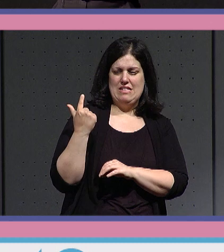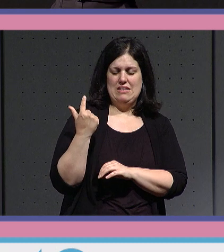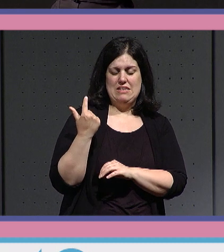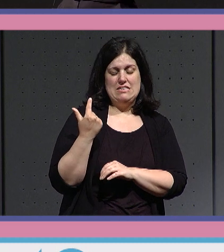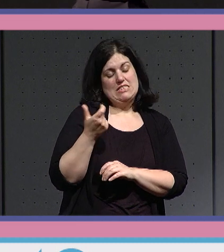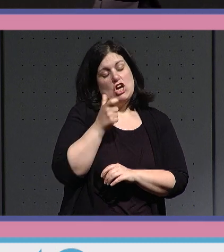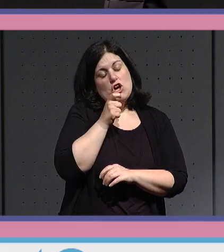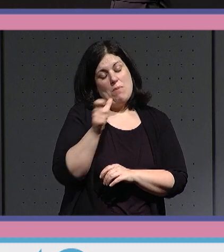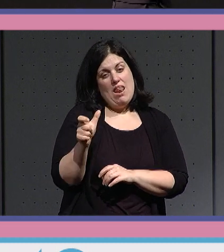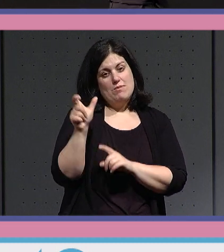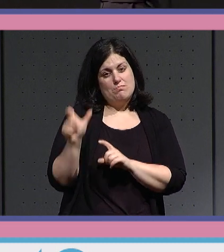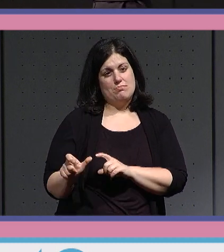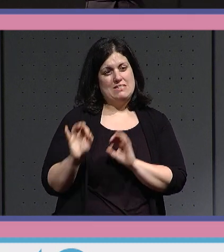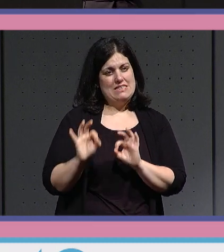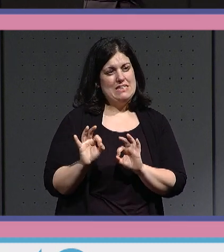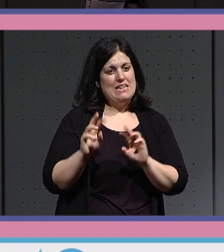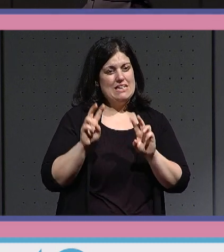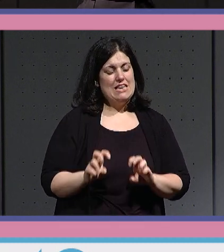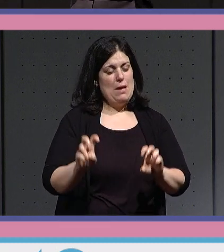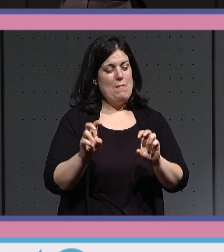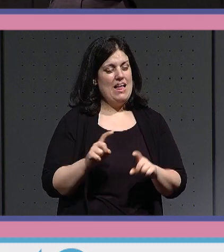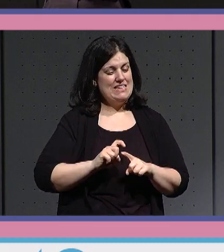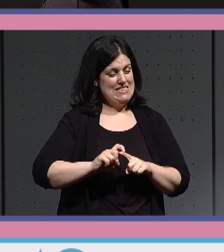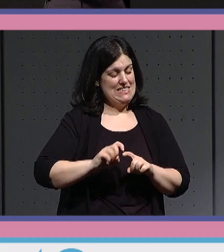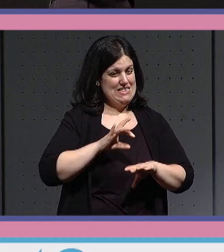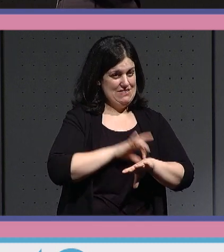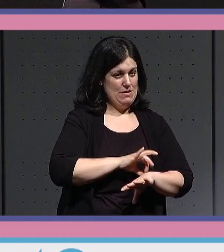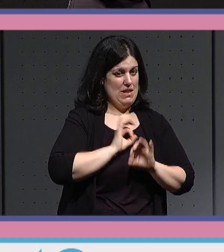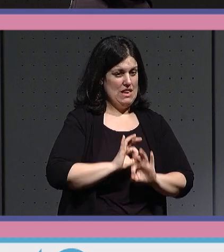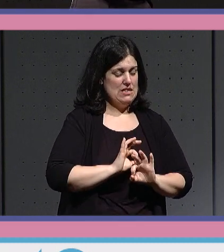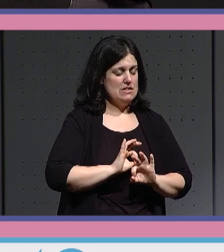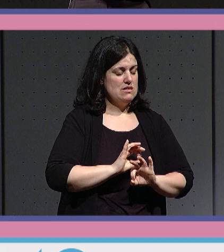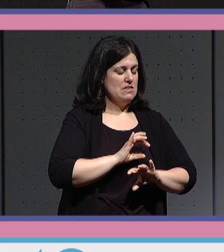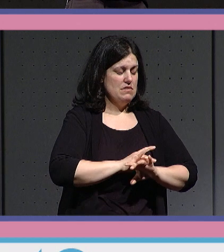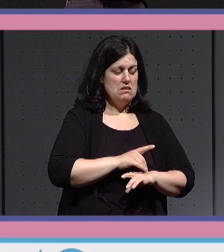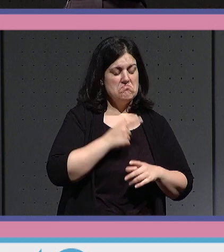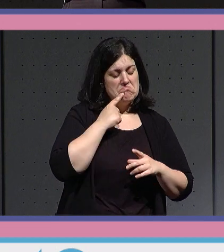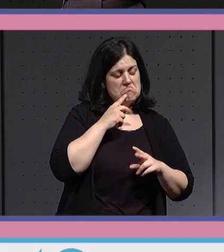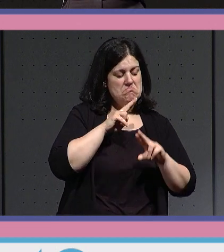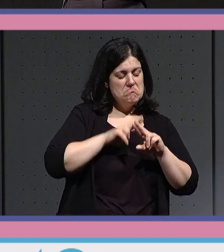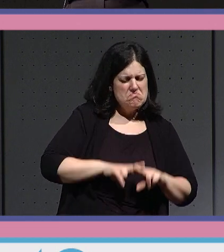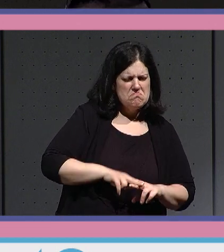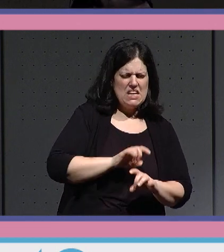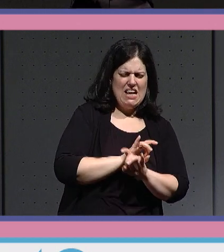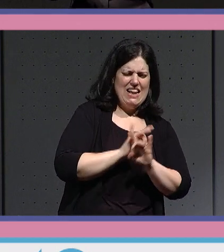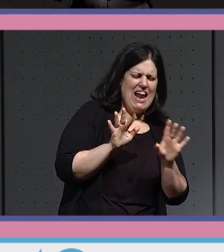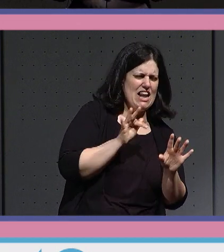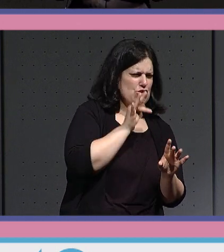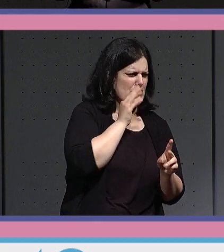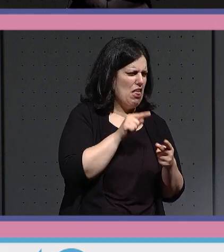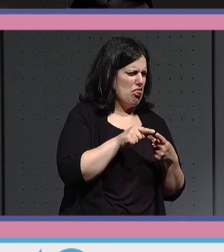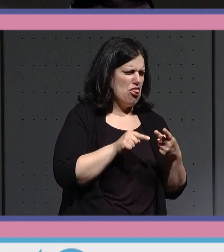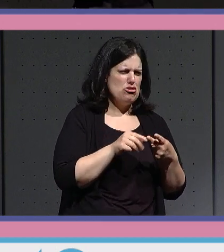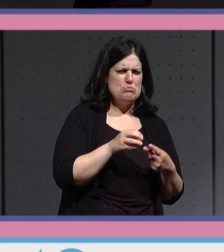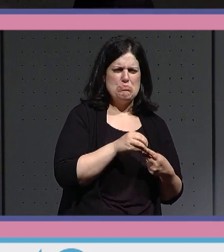mencionar las situaciones clínicas en las que no solamente vemos una cosa claramente definida, sino en la que podemos ver por lo menos